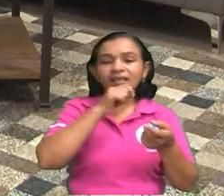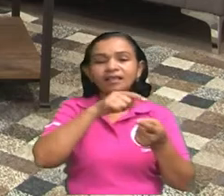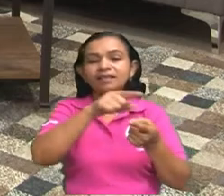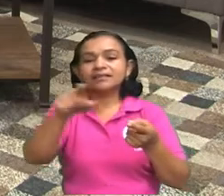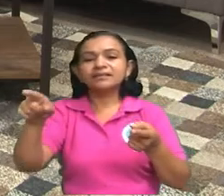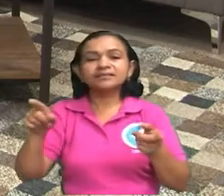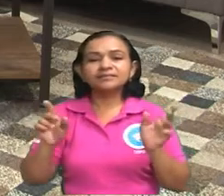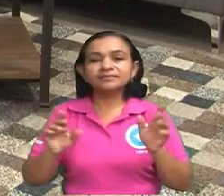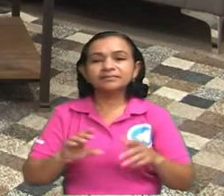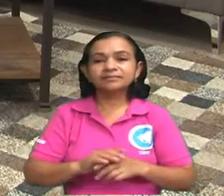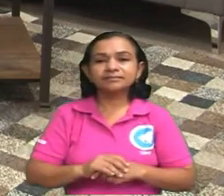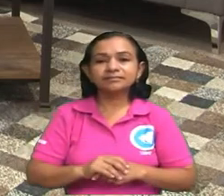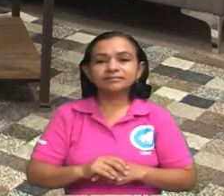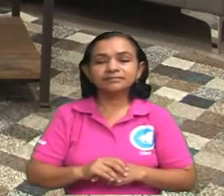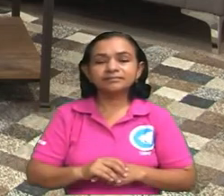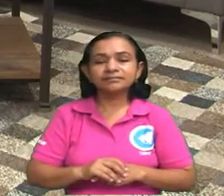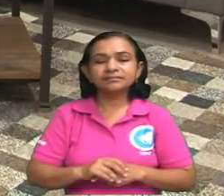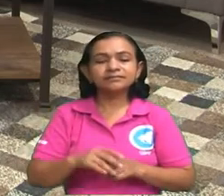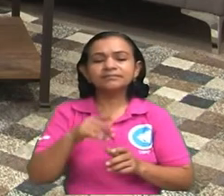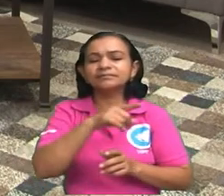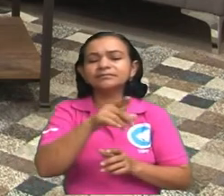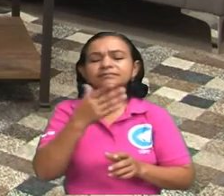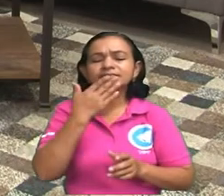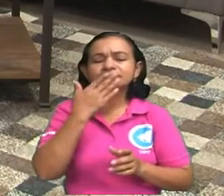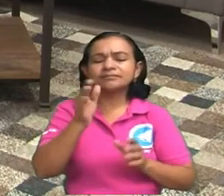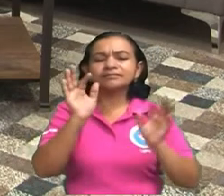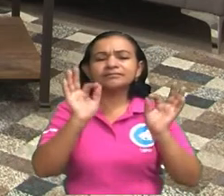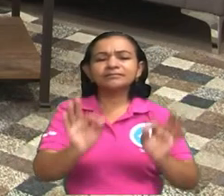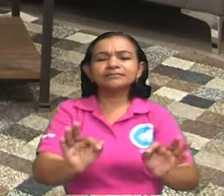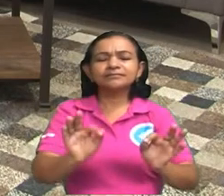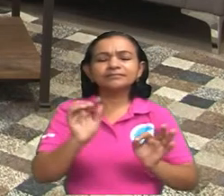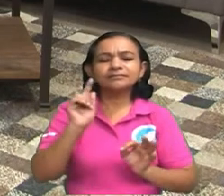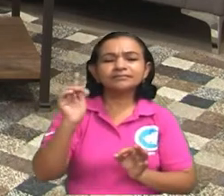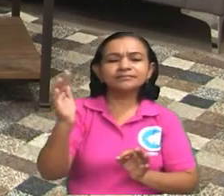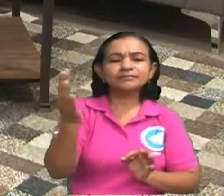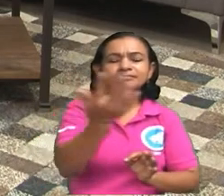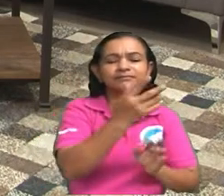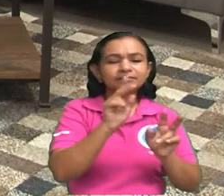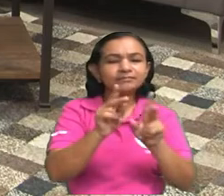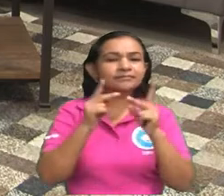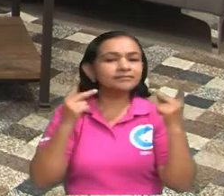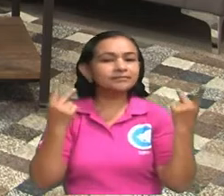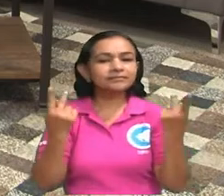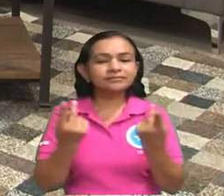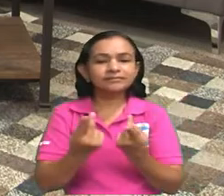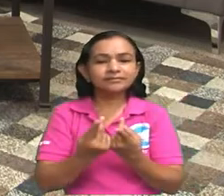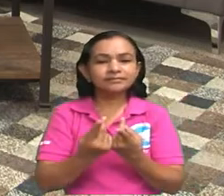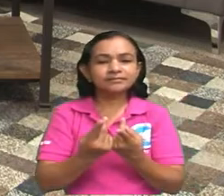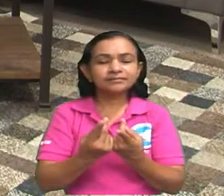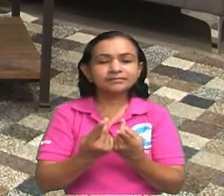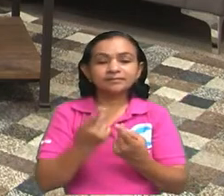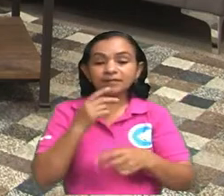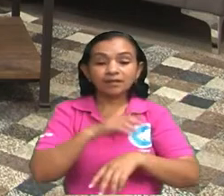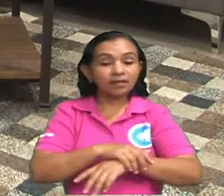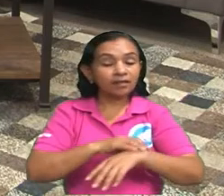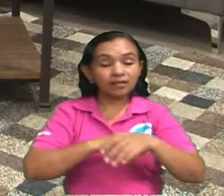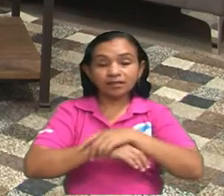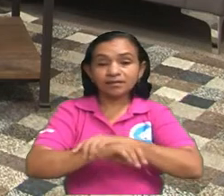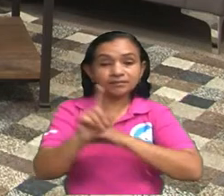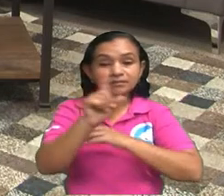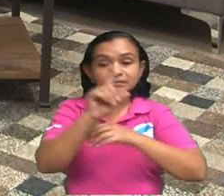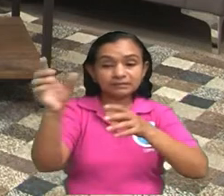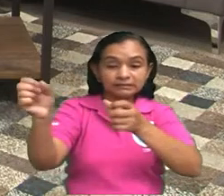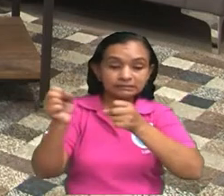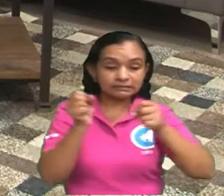pruebas. Trátenlo muy bien, dice, a todo el pueblo, dice. No llenen las cárceles como en otros países.